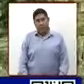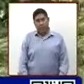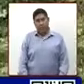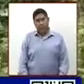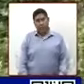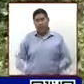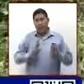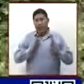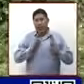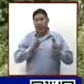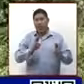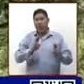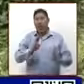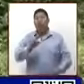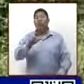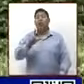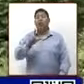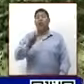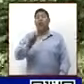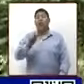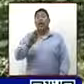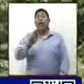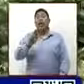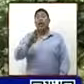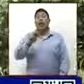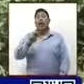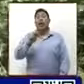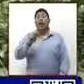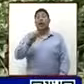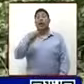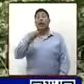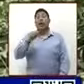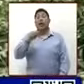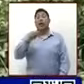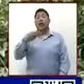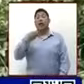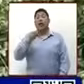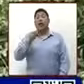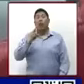Río Larcajahuira, y ahí es donde encontramos a la perrita.